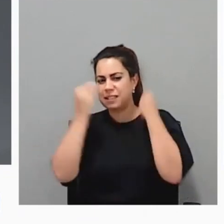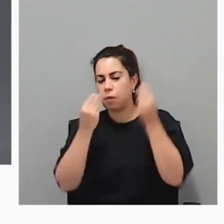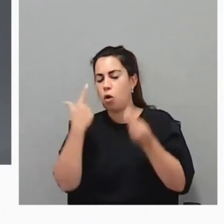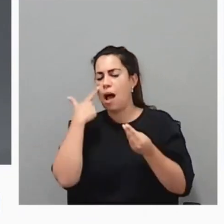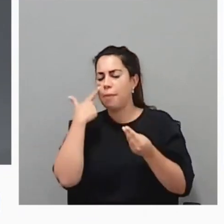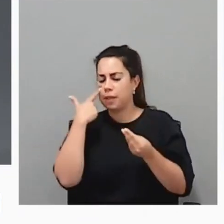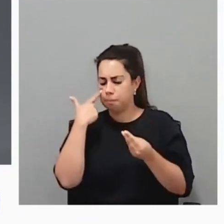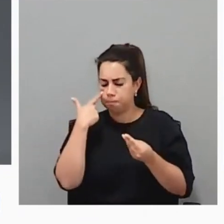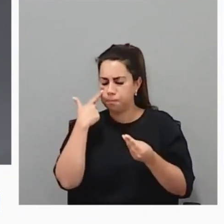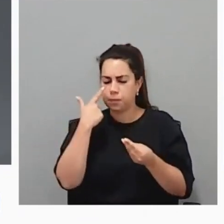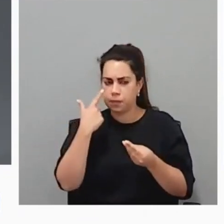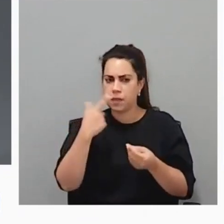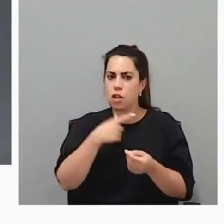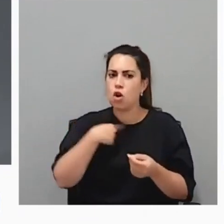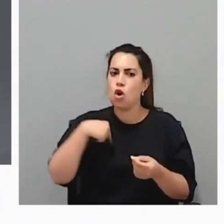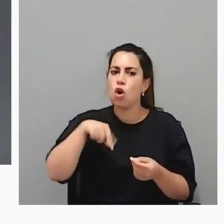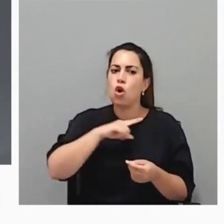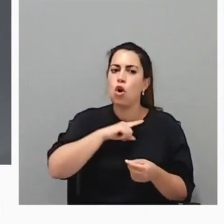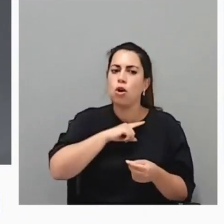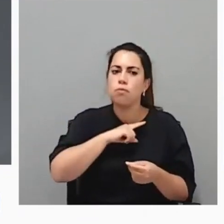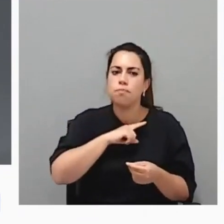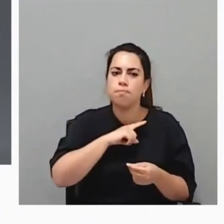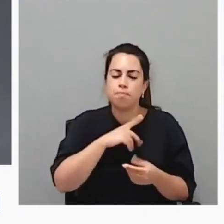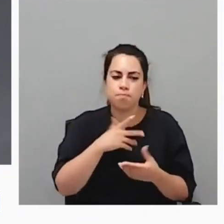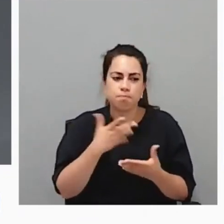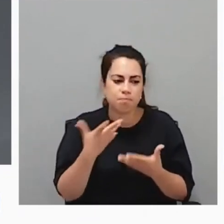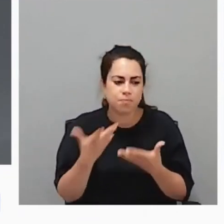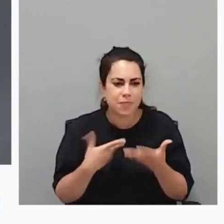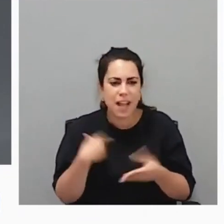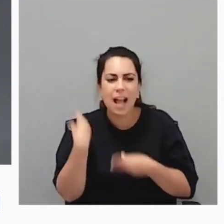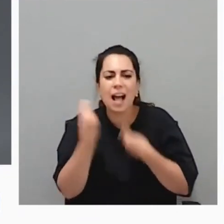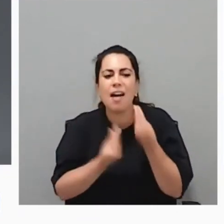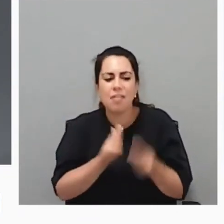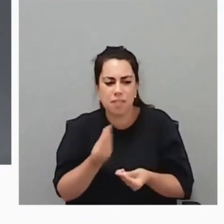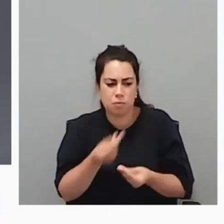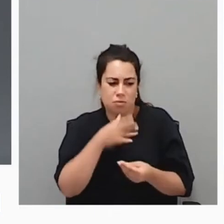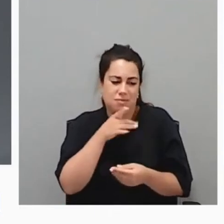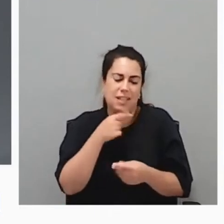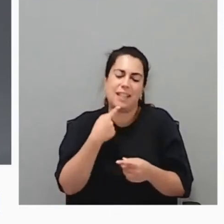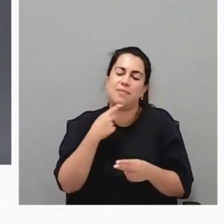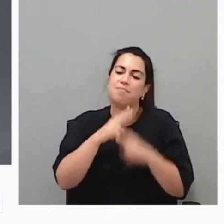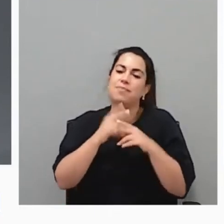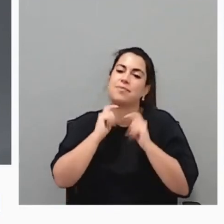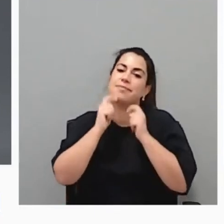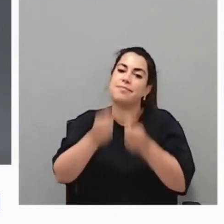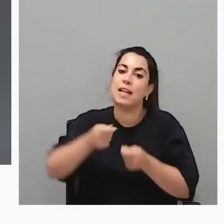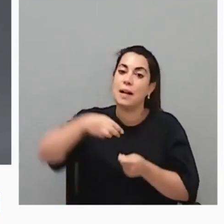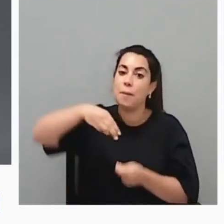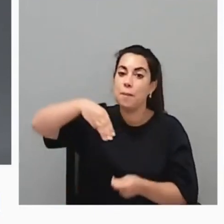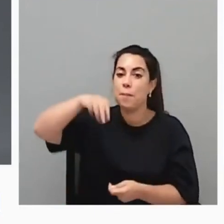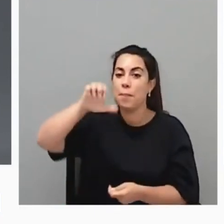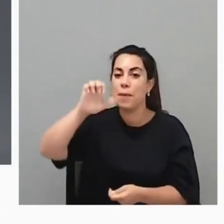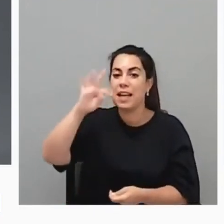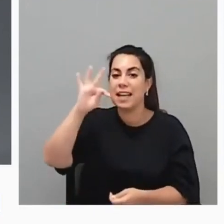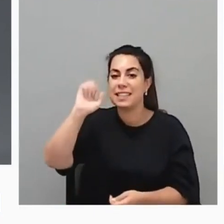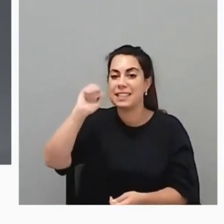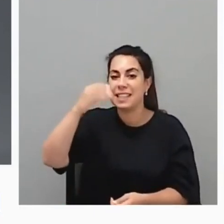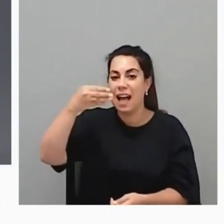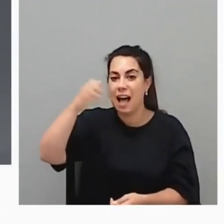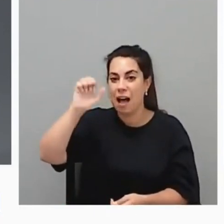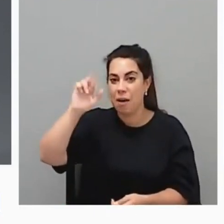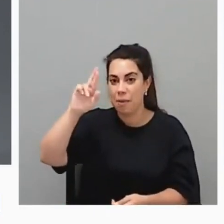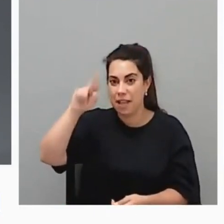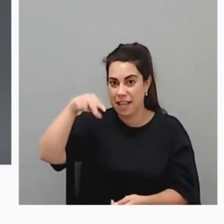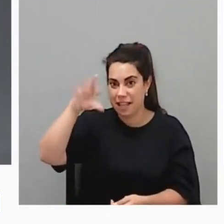toda esta tecnología tan disruptiva, con esto que ahora llaman el metaverso, ¿no?, que se ha puesto de moda, cómo podíamos contribuir con